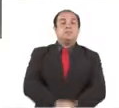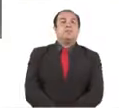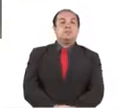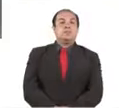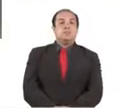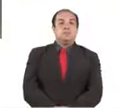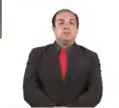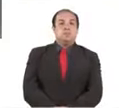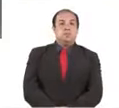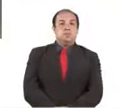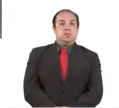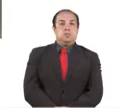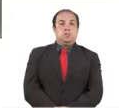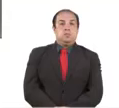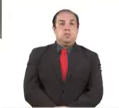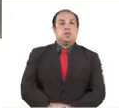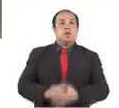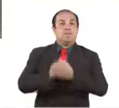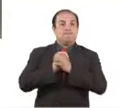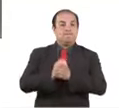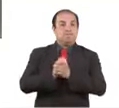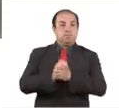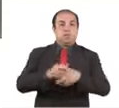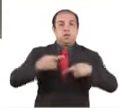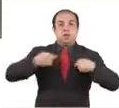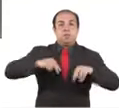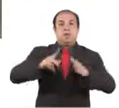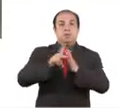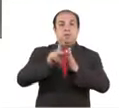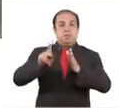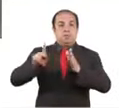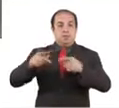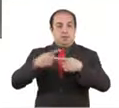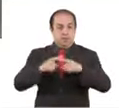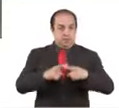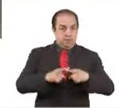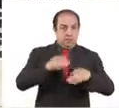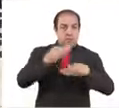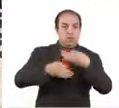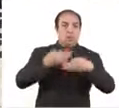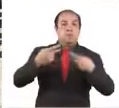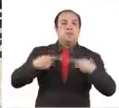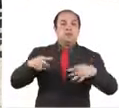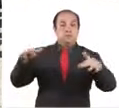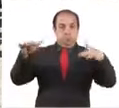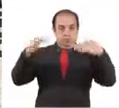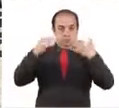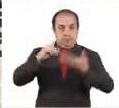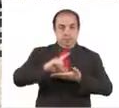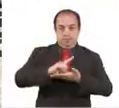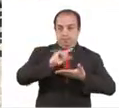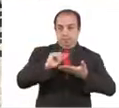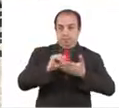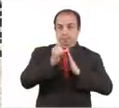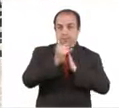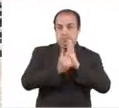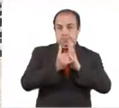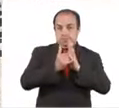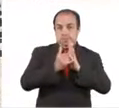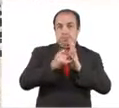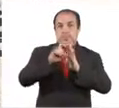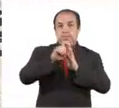Saludamos a los representantes de medios de comunicación y a todas las personas que nos siguen en esta transmisión a través